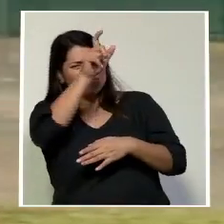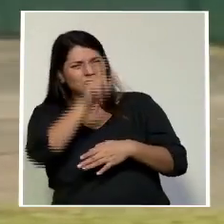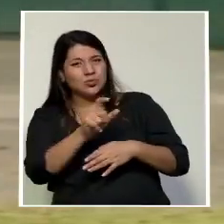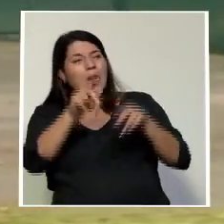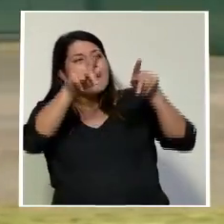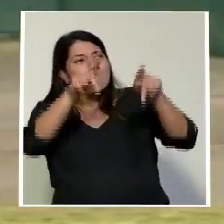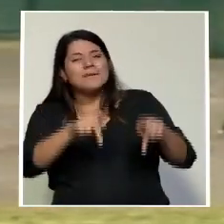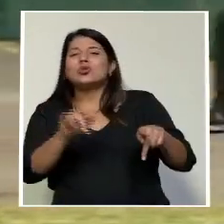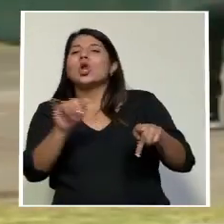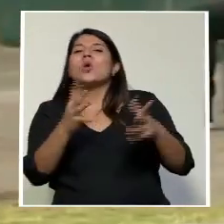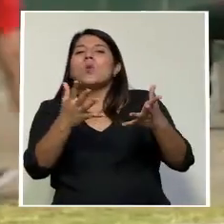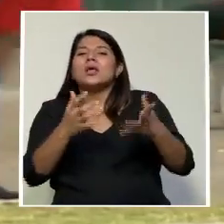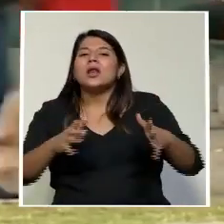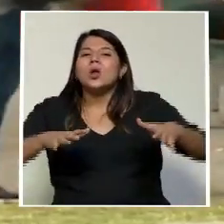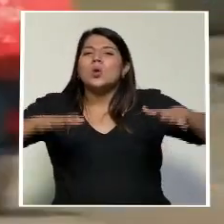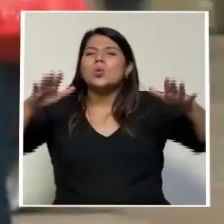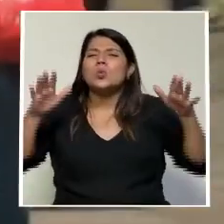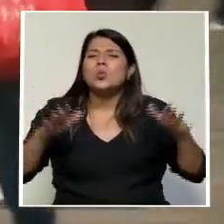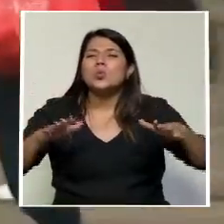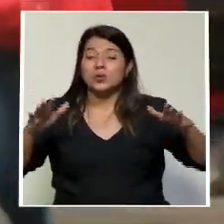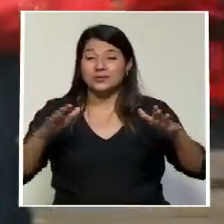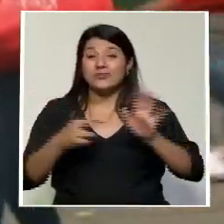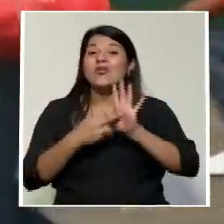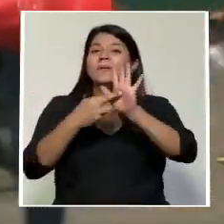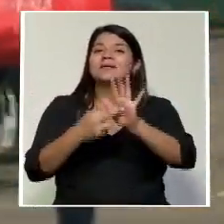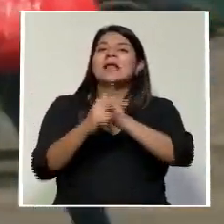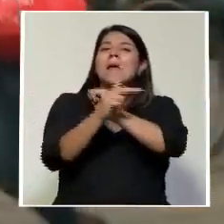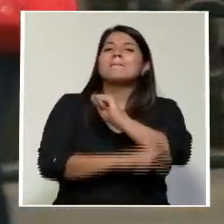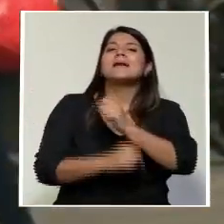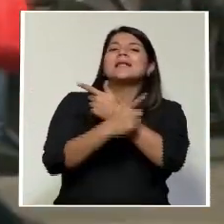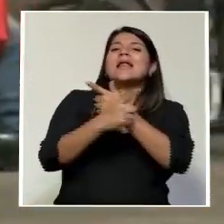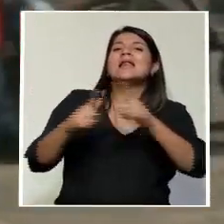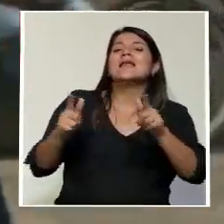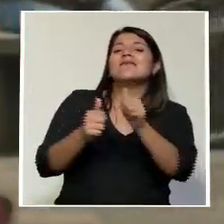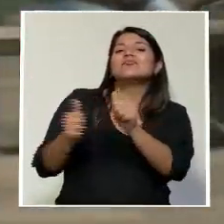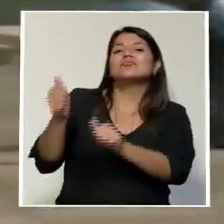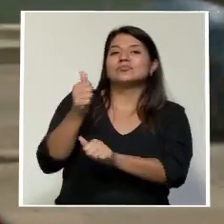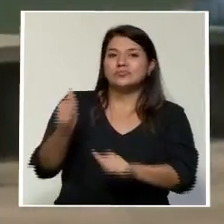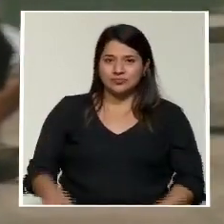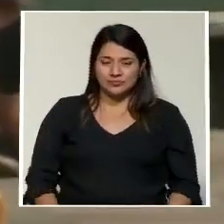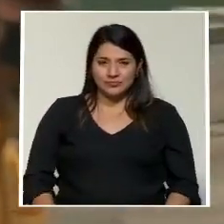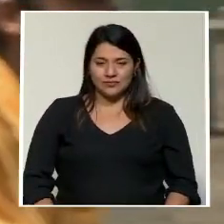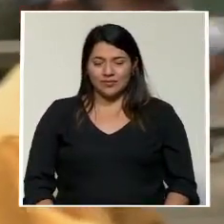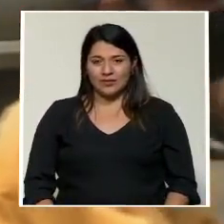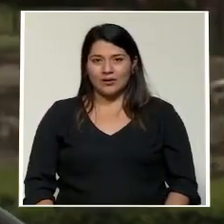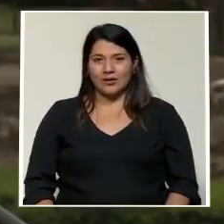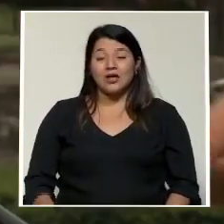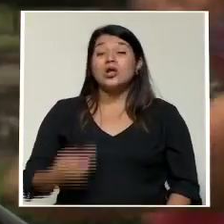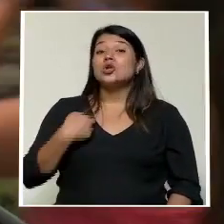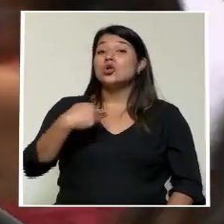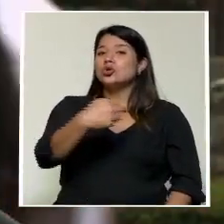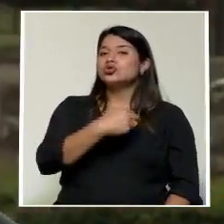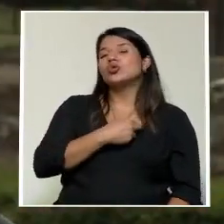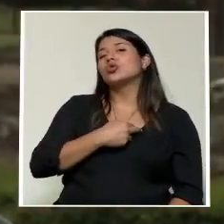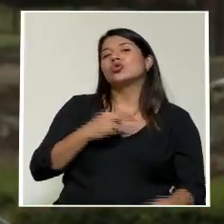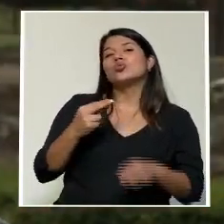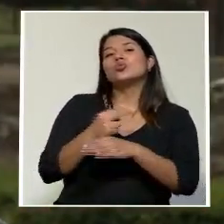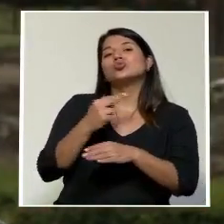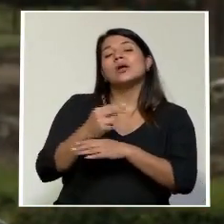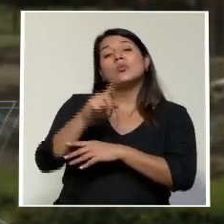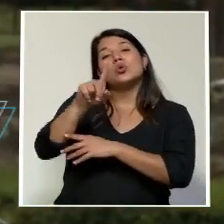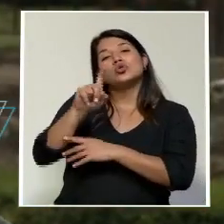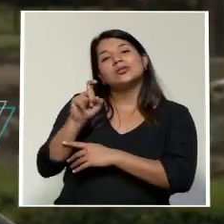vuelo representando a la patria libre y soberana. En este caso, se presupuestaron 150 millones